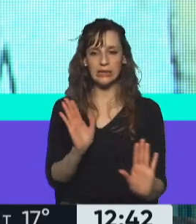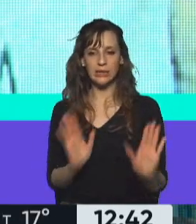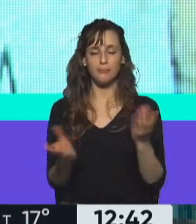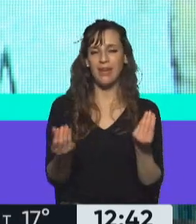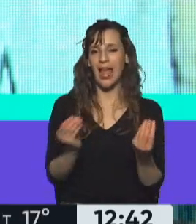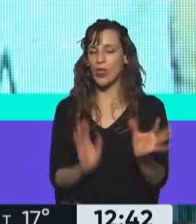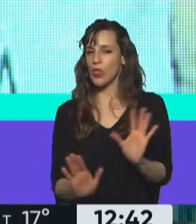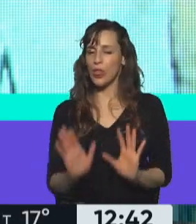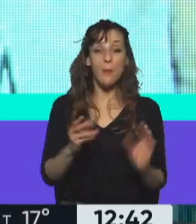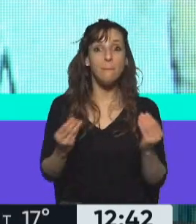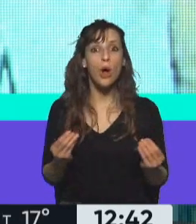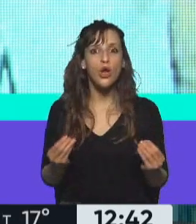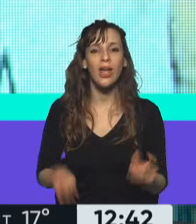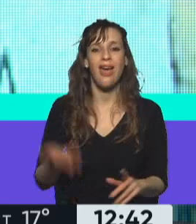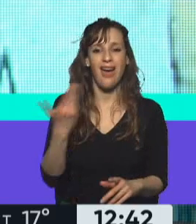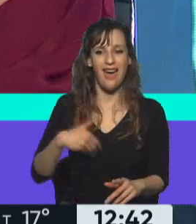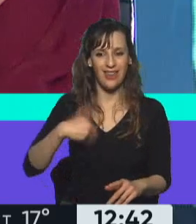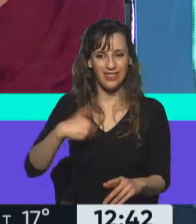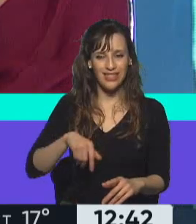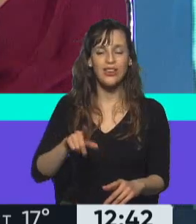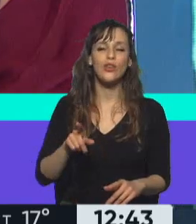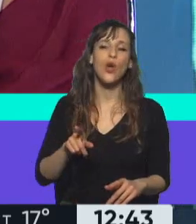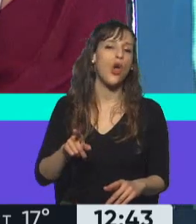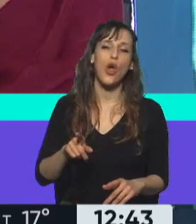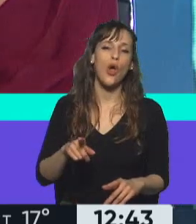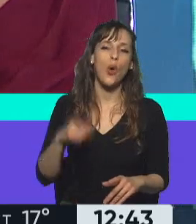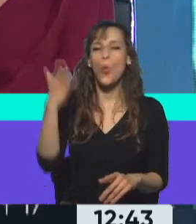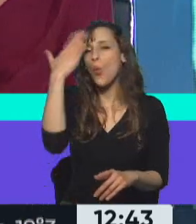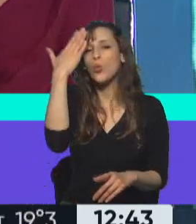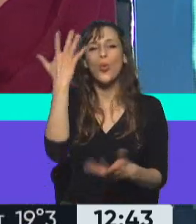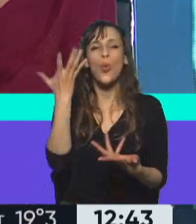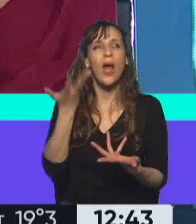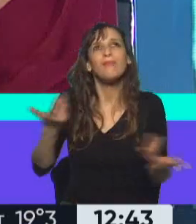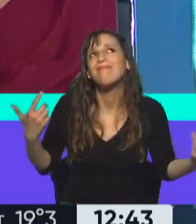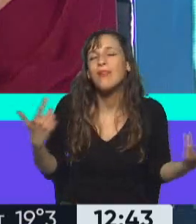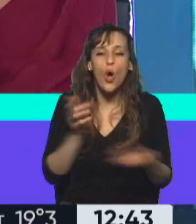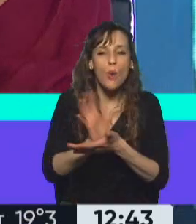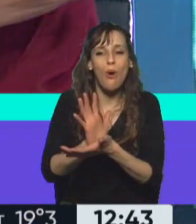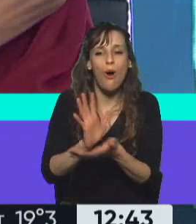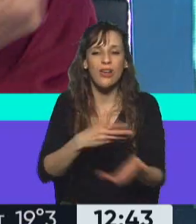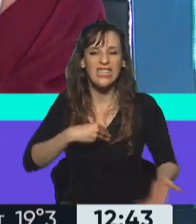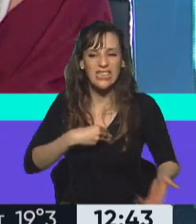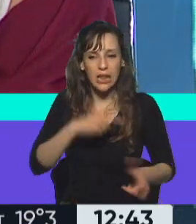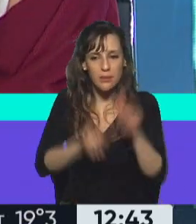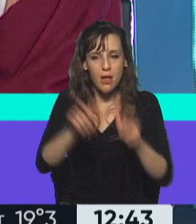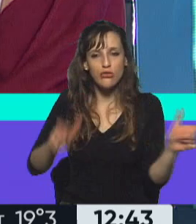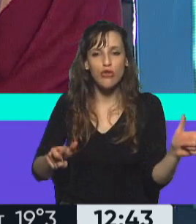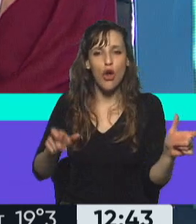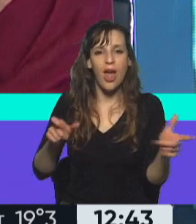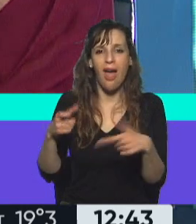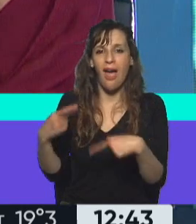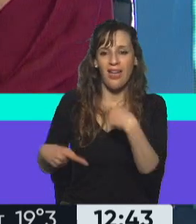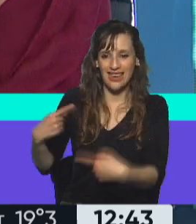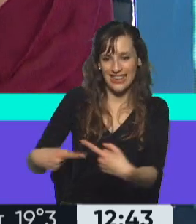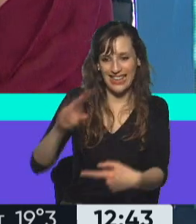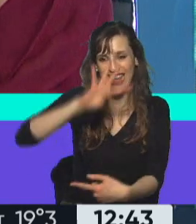cundido en los argentinos, en nosotros, esa idea del indio peligroso. El indio que, y en los últimos años lo hemos visto,